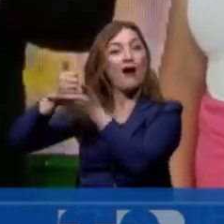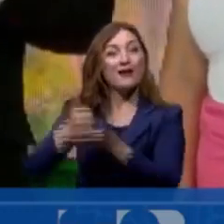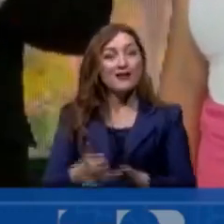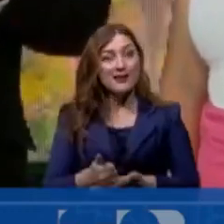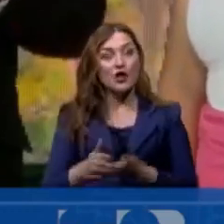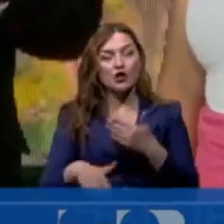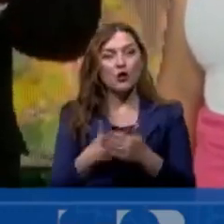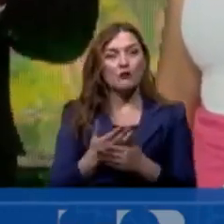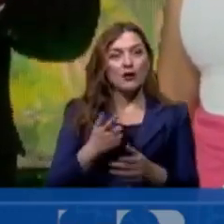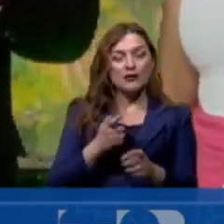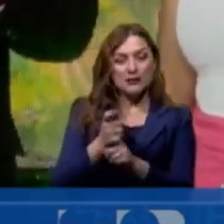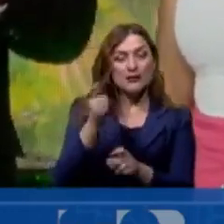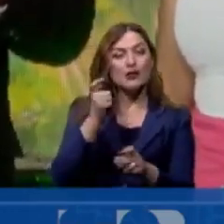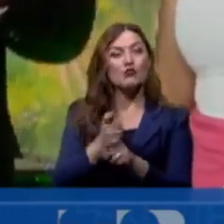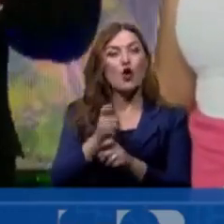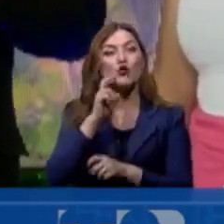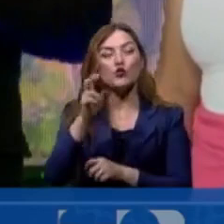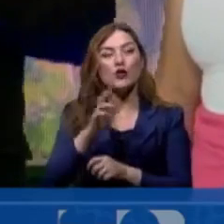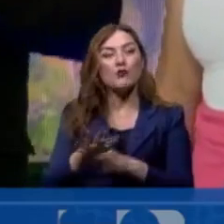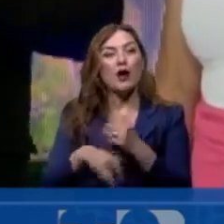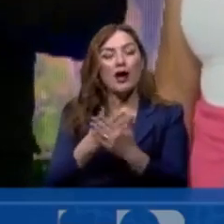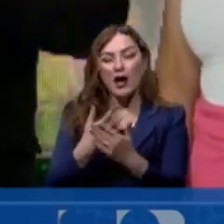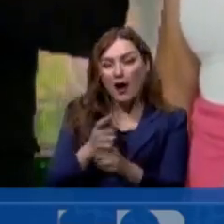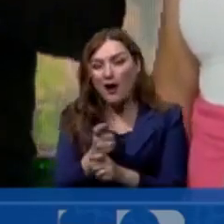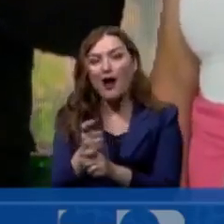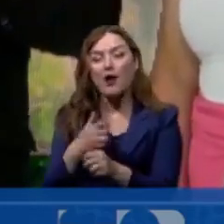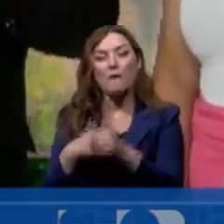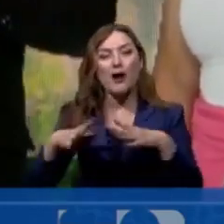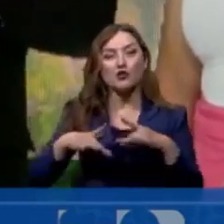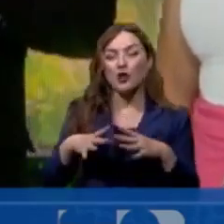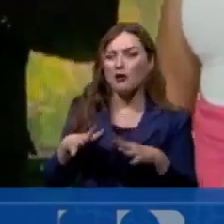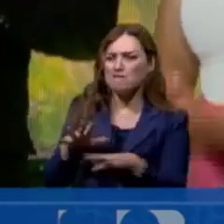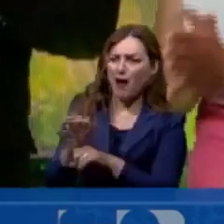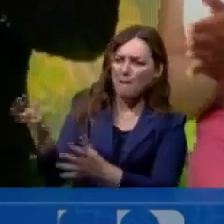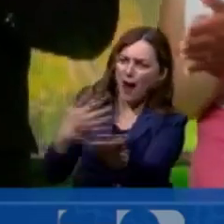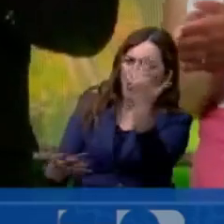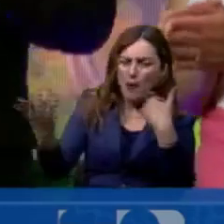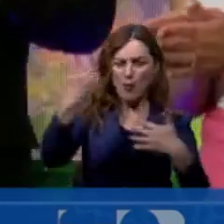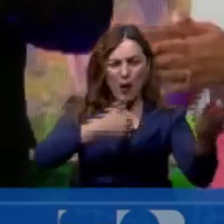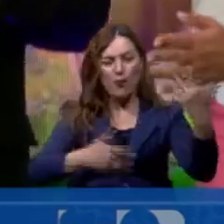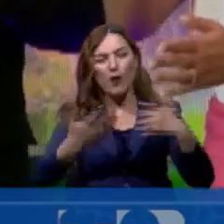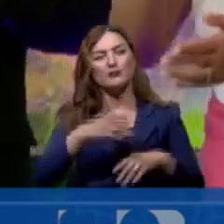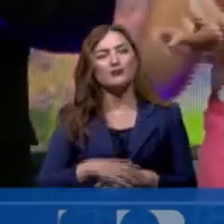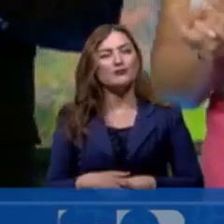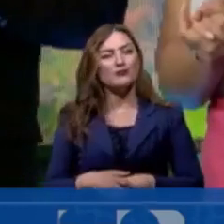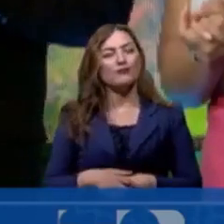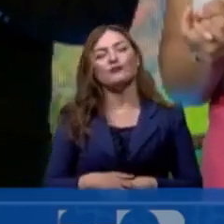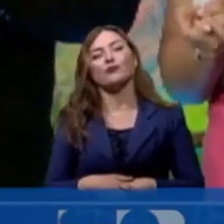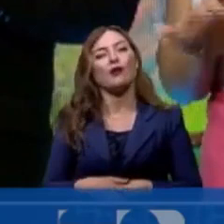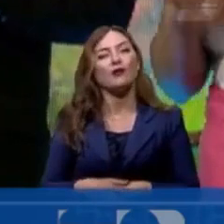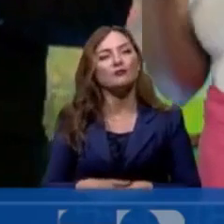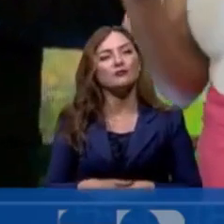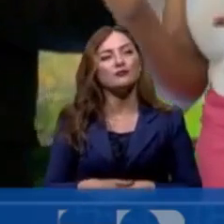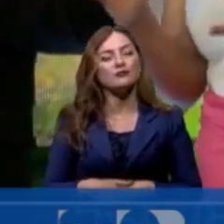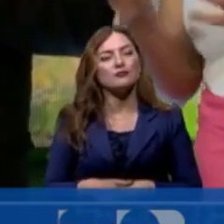hemos podido capturar la mayor cantidad de turismo vacacional, tomando en cuenta de que estamos viviendo una época de vacaciones. Y precisamente las imágenes